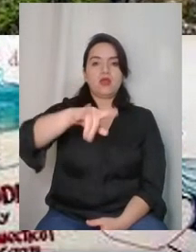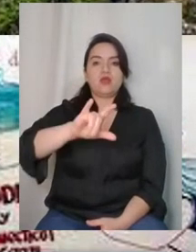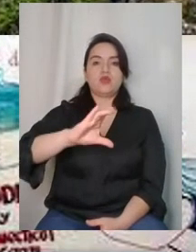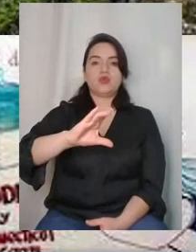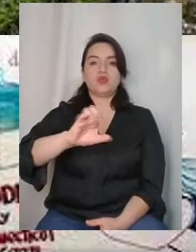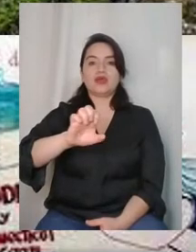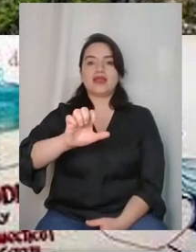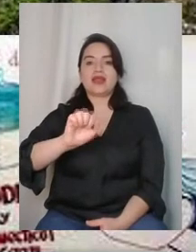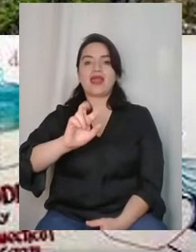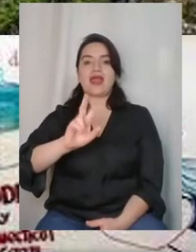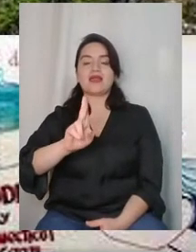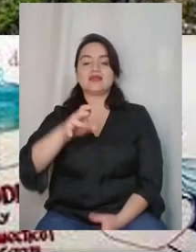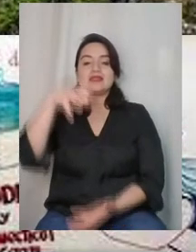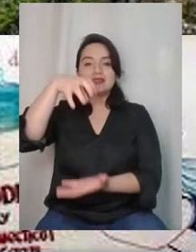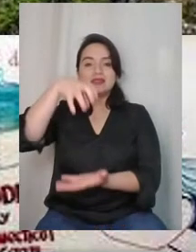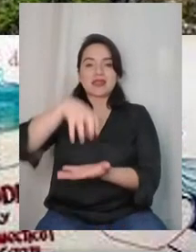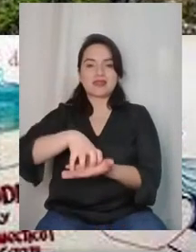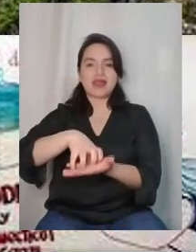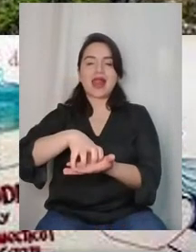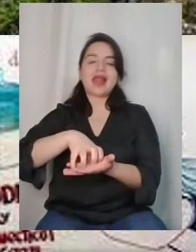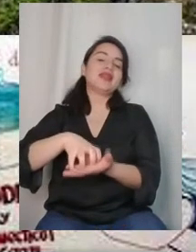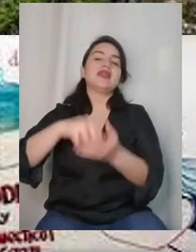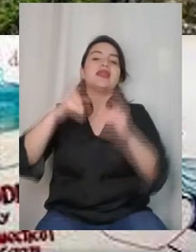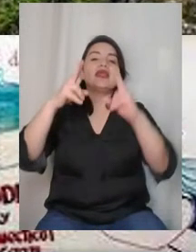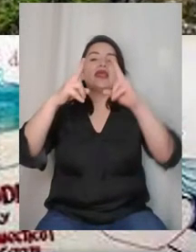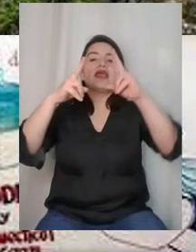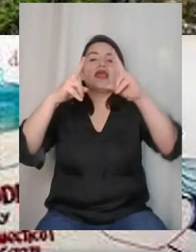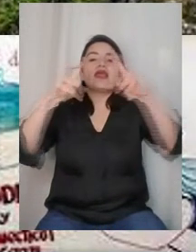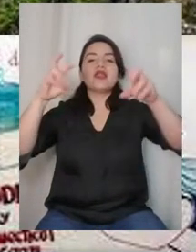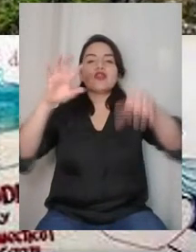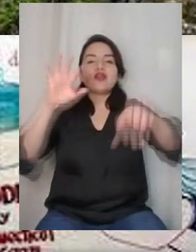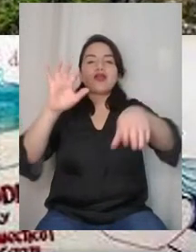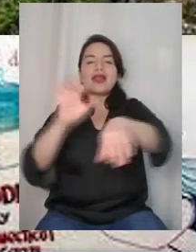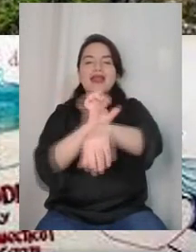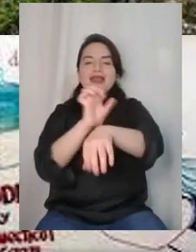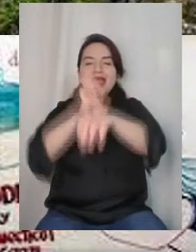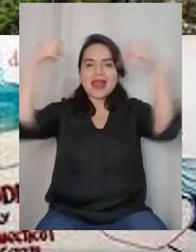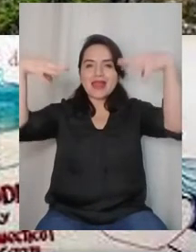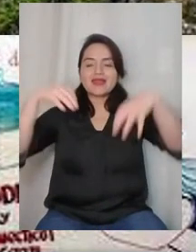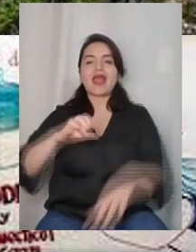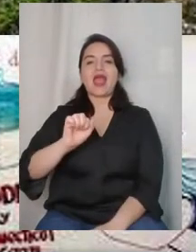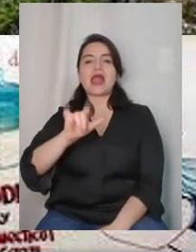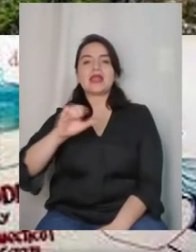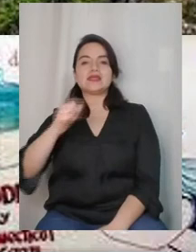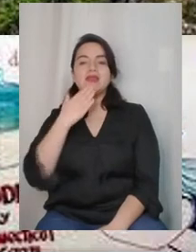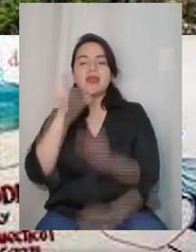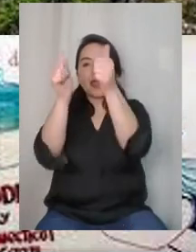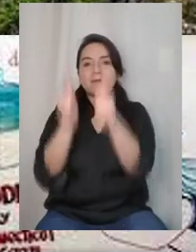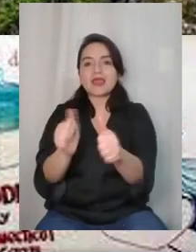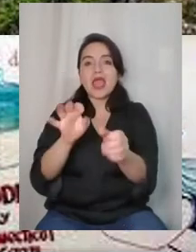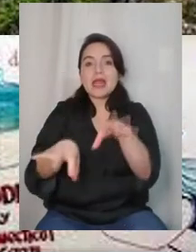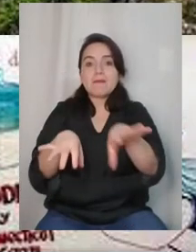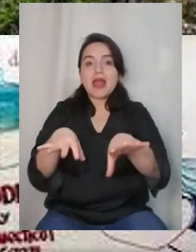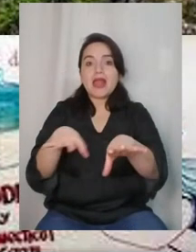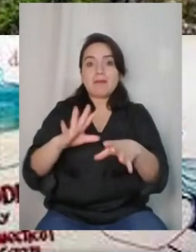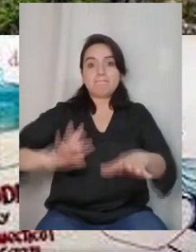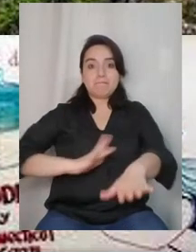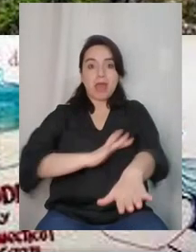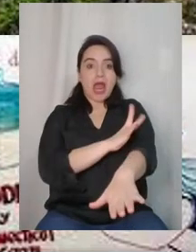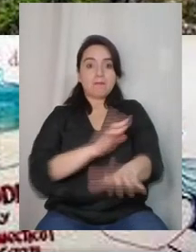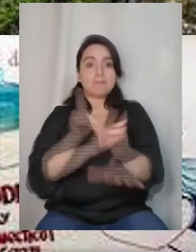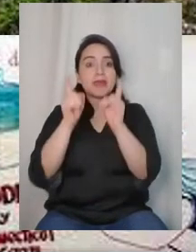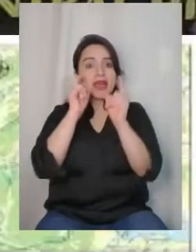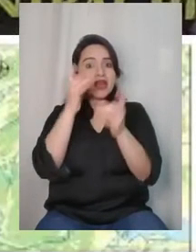central hidroeléctrica Doña Alicia, campañas de animales marinos en peligro de extinción, defendimos el lago